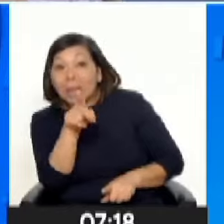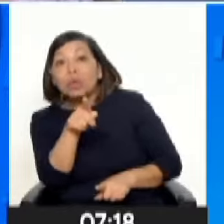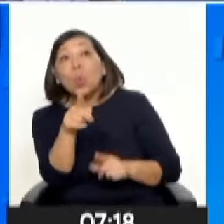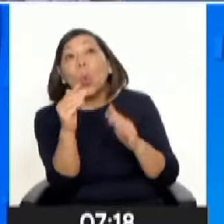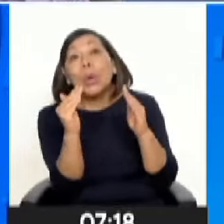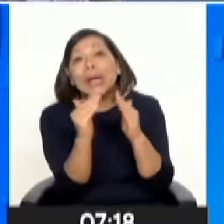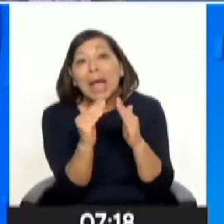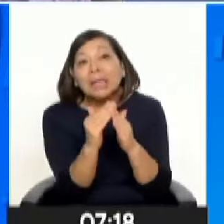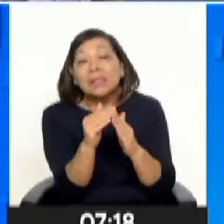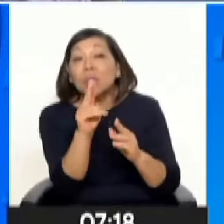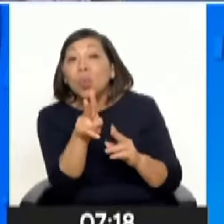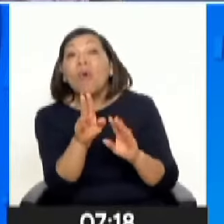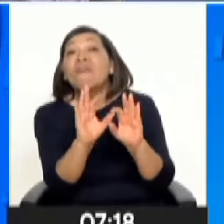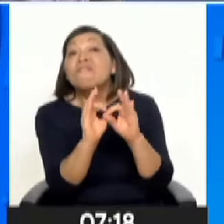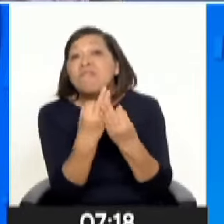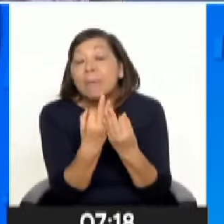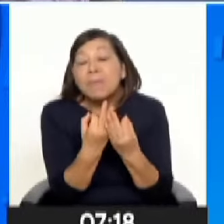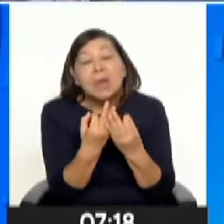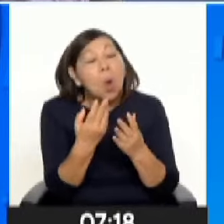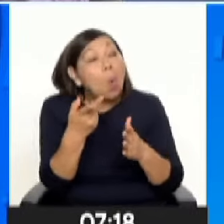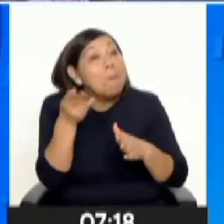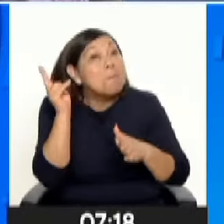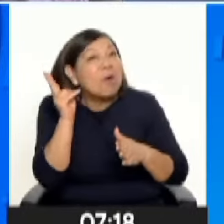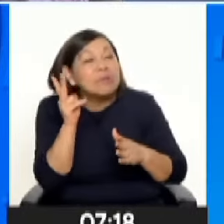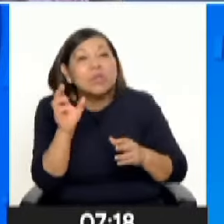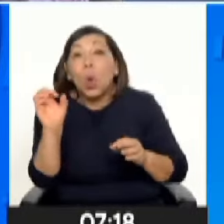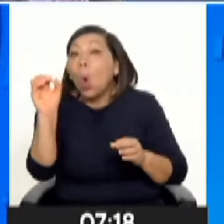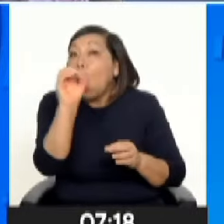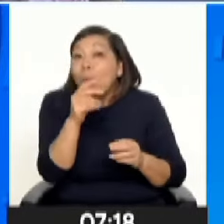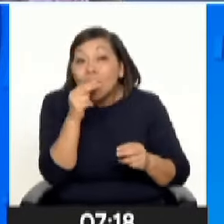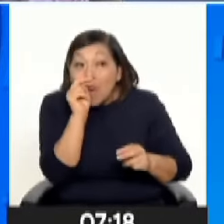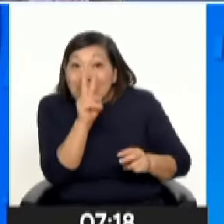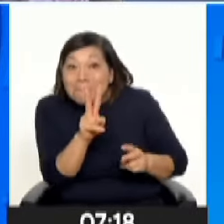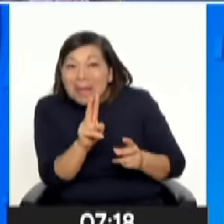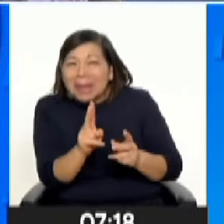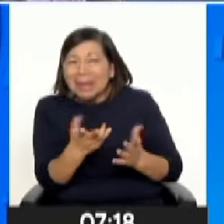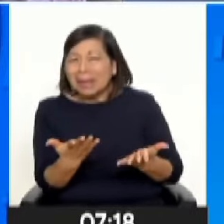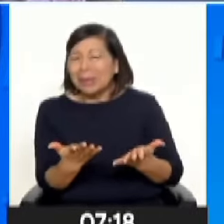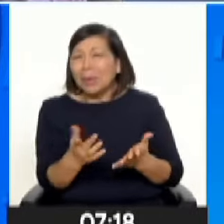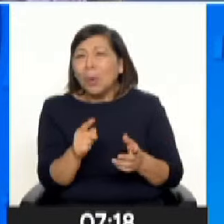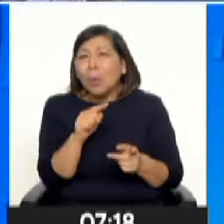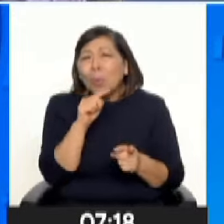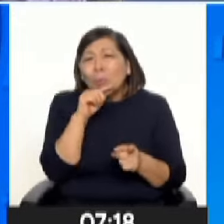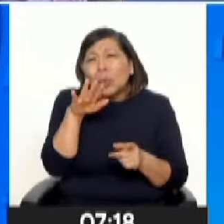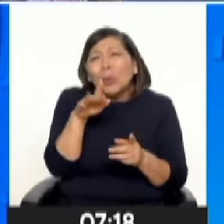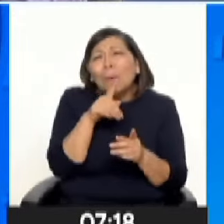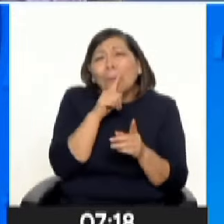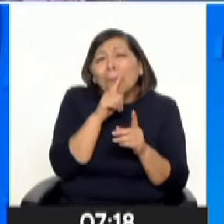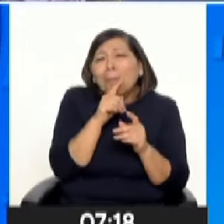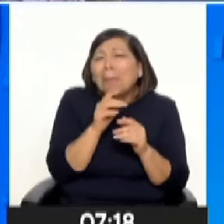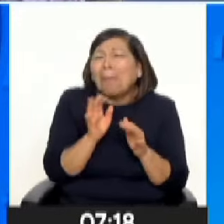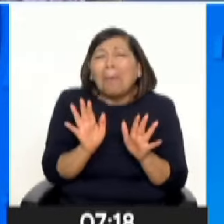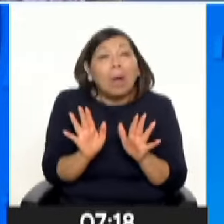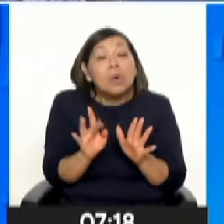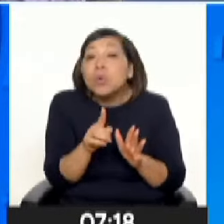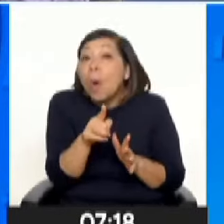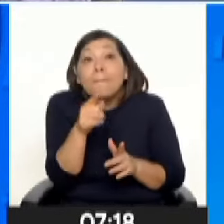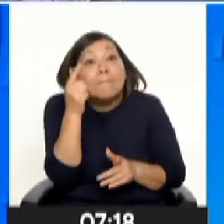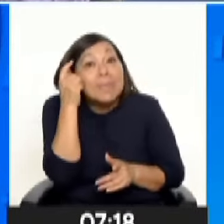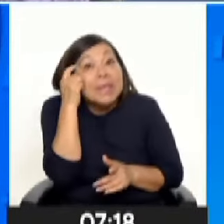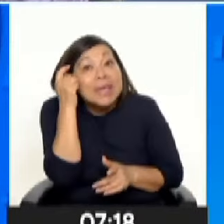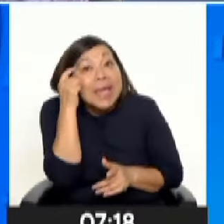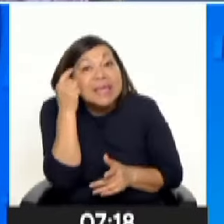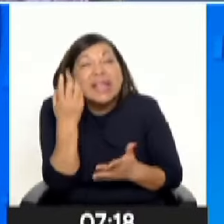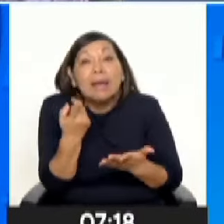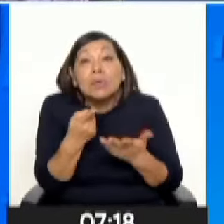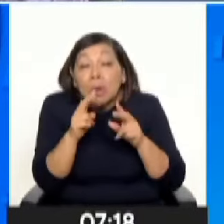cuando puede visibilizar, cuando un profesor en colegio ve que cambia emocionalmente a una niña, no le importa, no se pone a pensar.